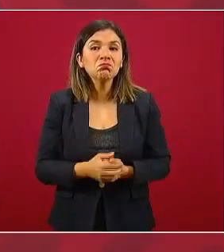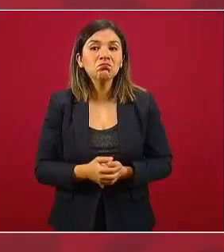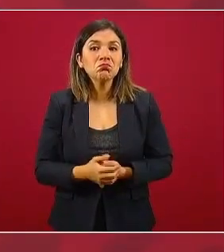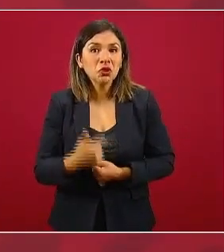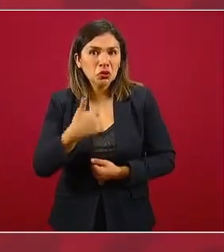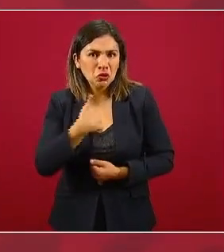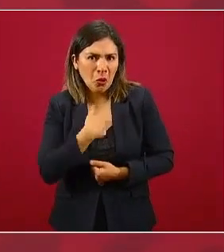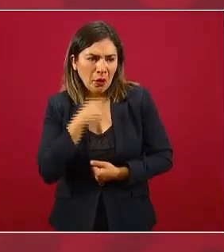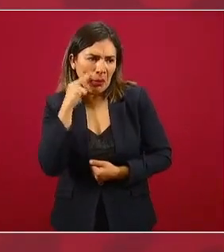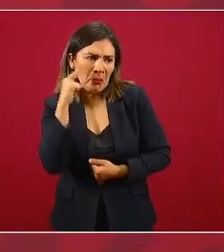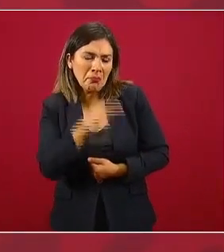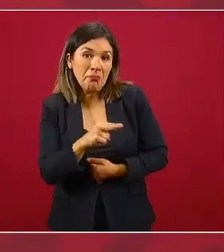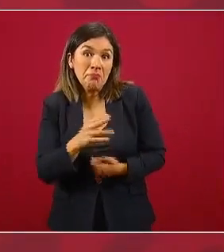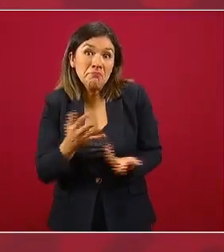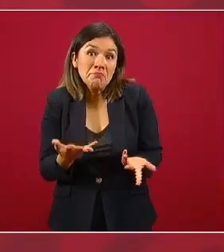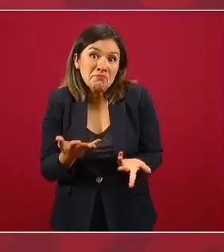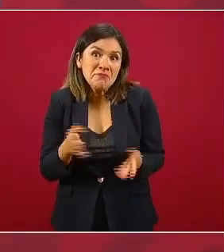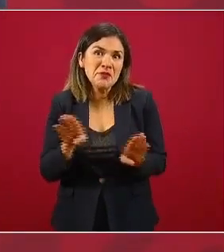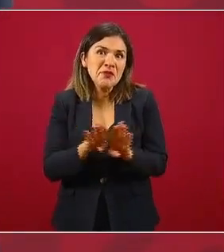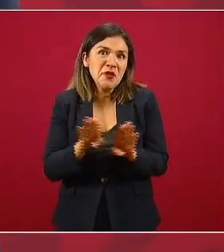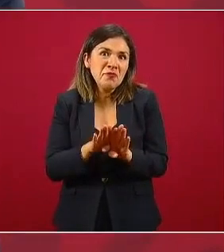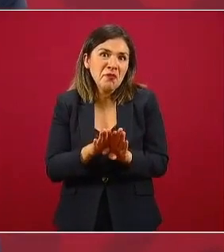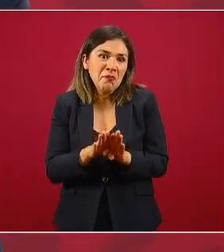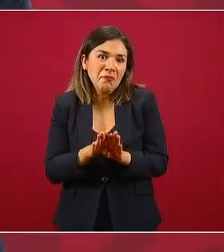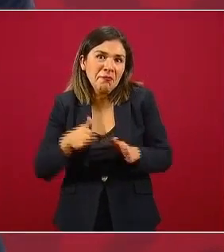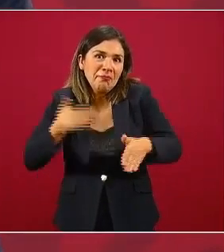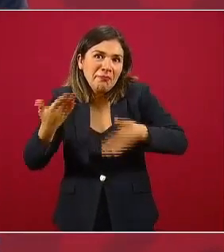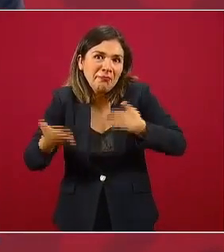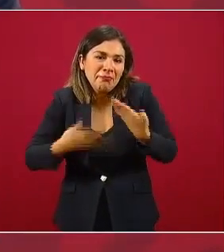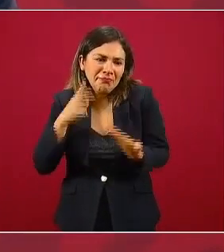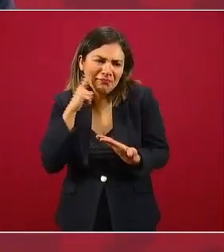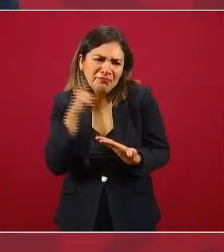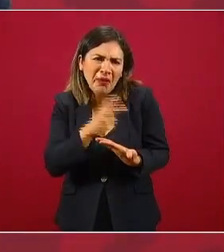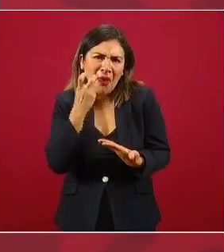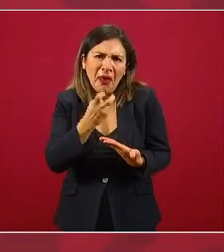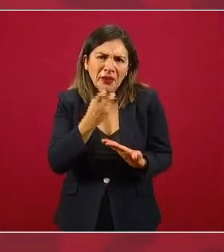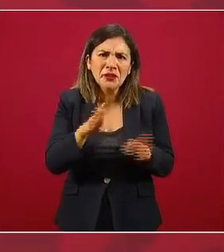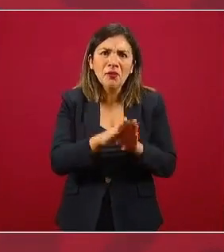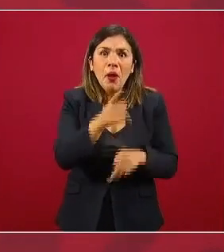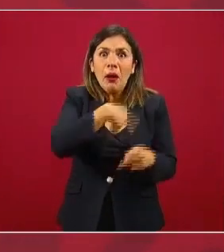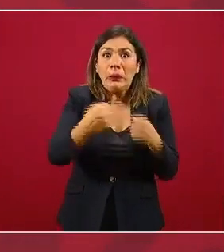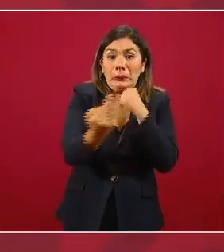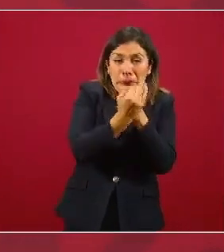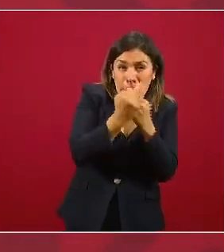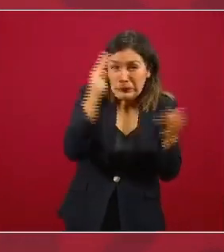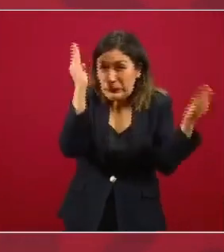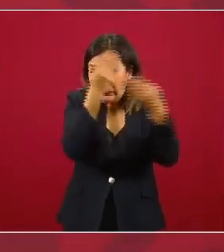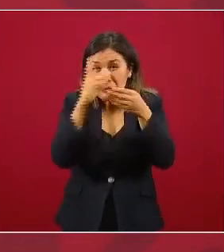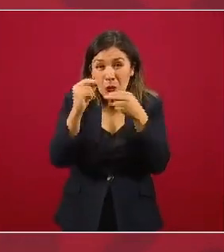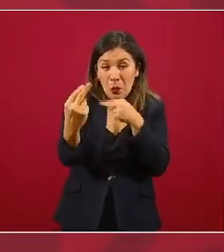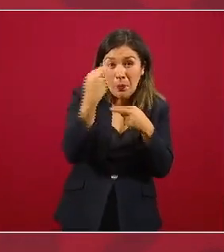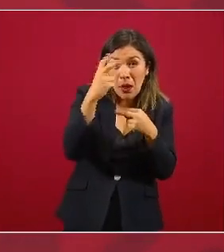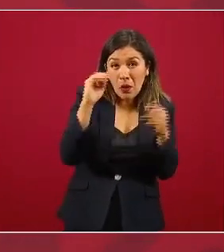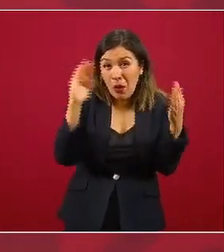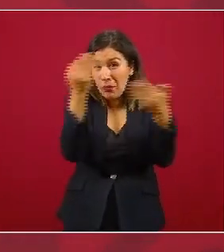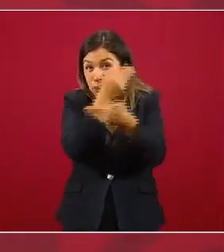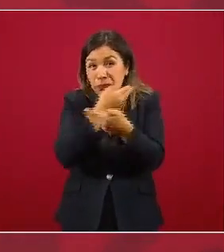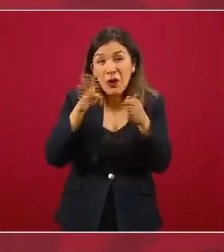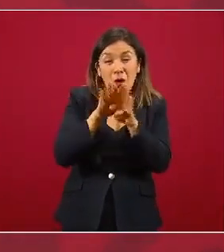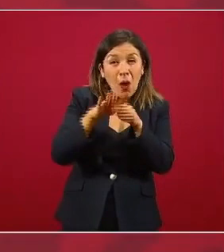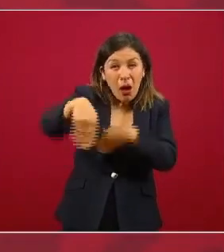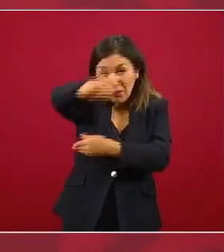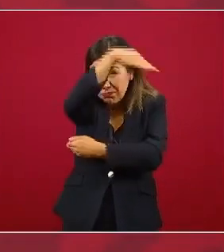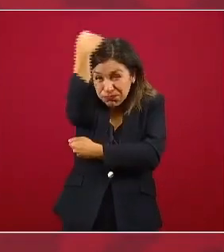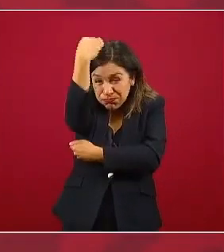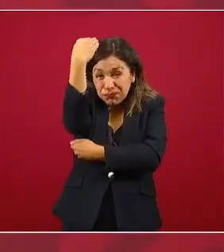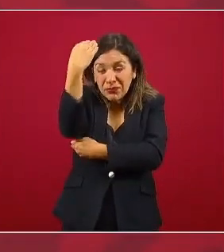hasta me divierto pues dando a conocer esto porque se tapan tanto, ¿no? Se enzarapan ahí,